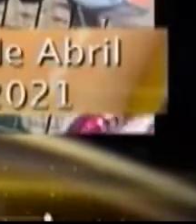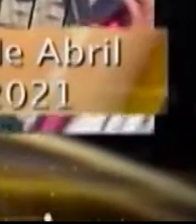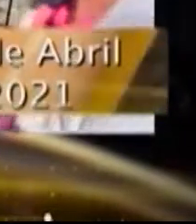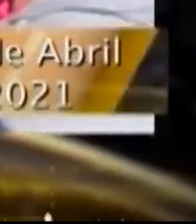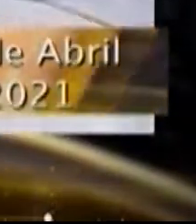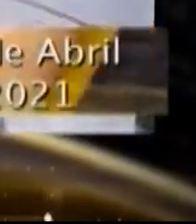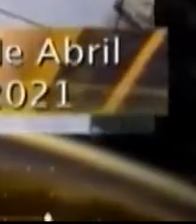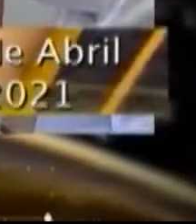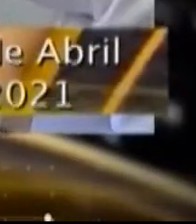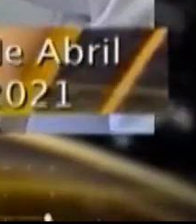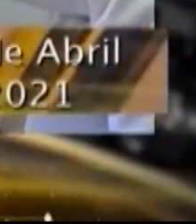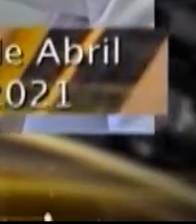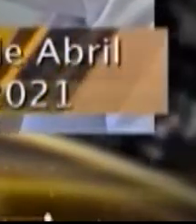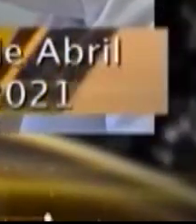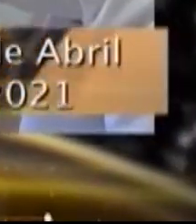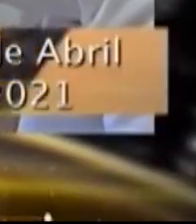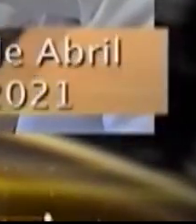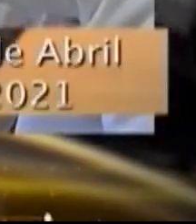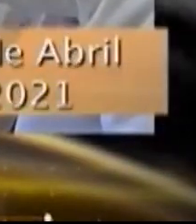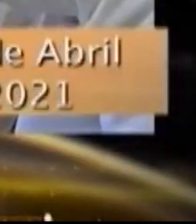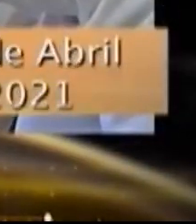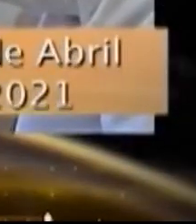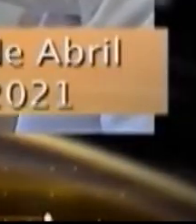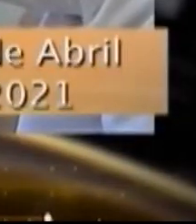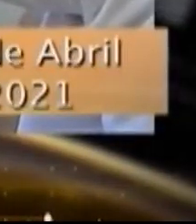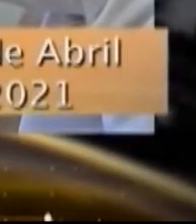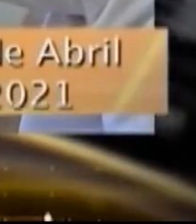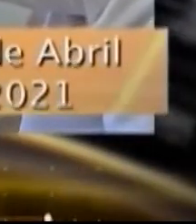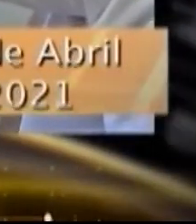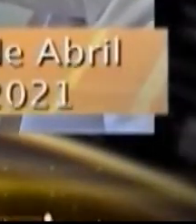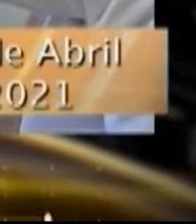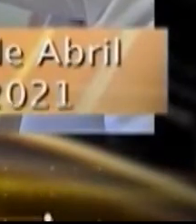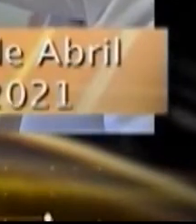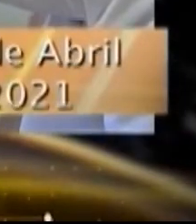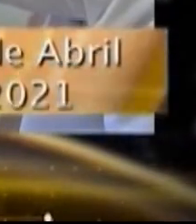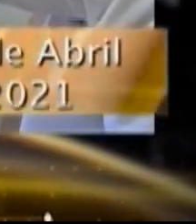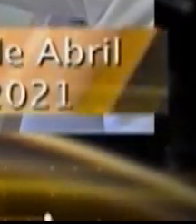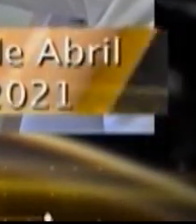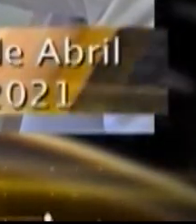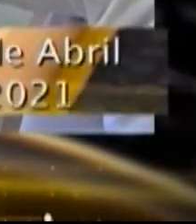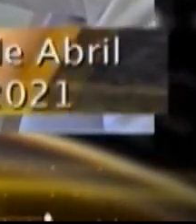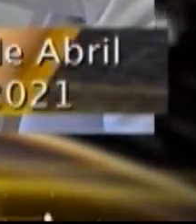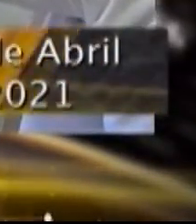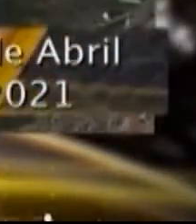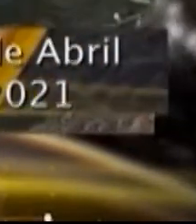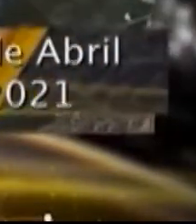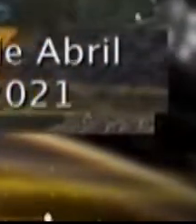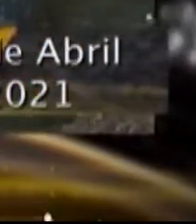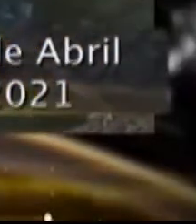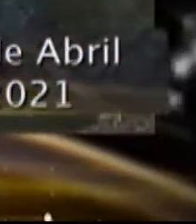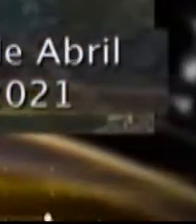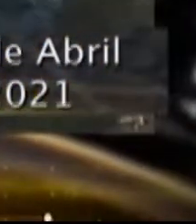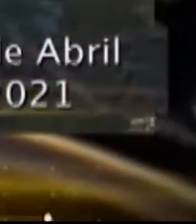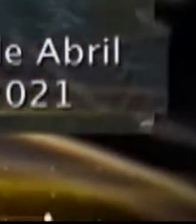capital michoacana. En Tierra Caliente esperan segunda dosis de la vacuna de AstraZeneca. Falta de